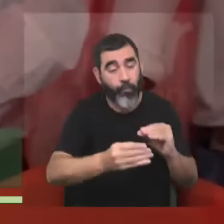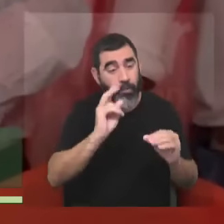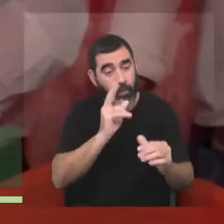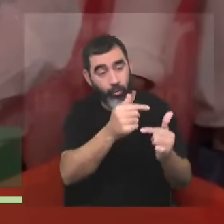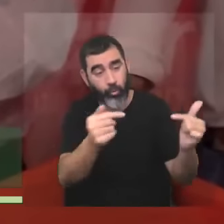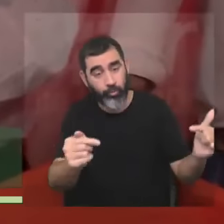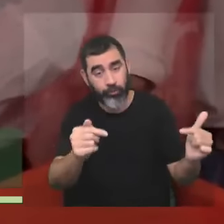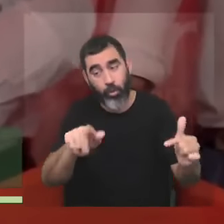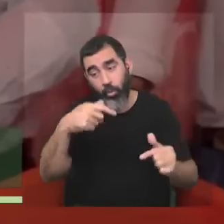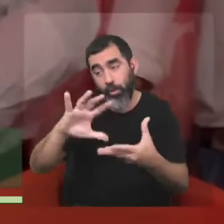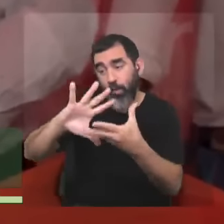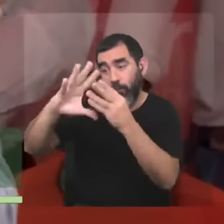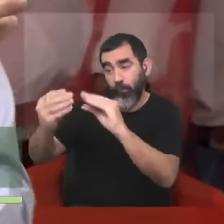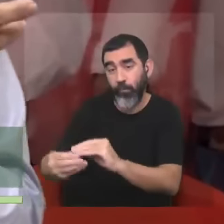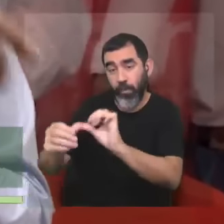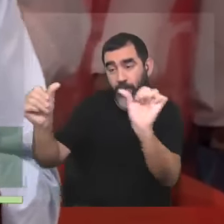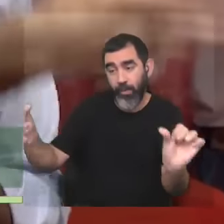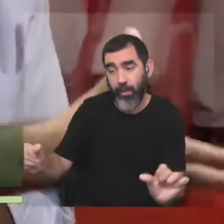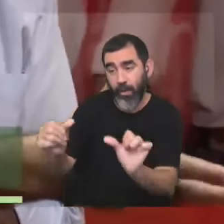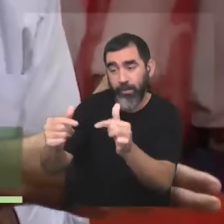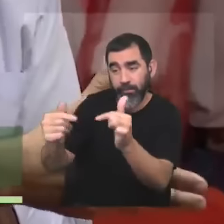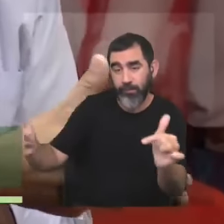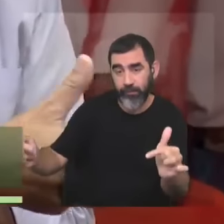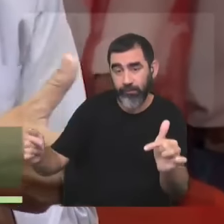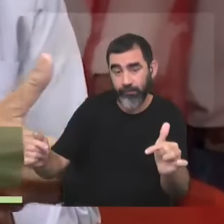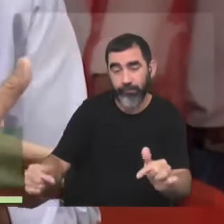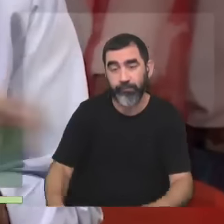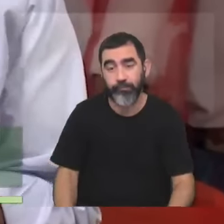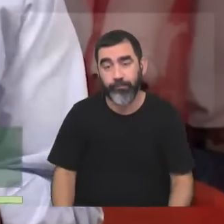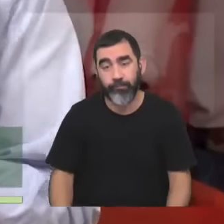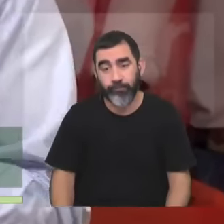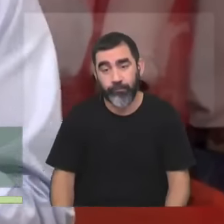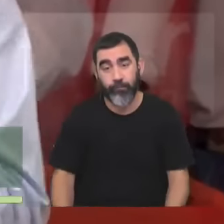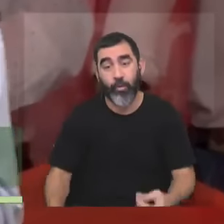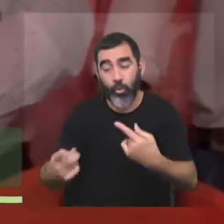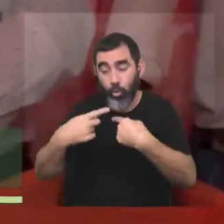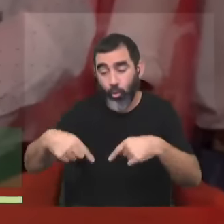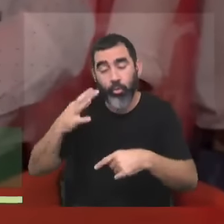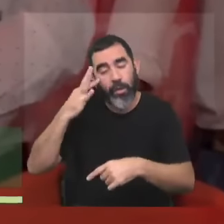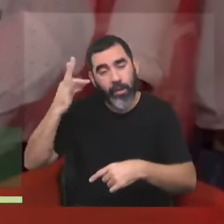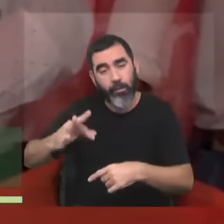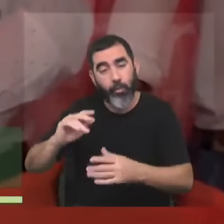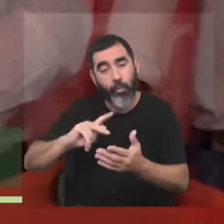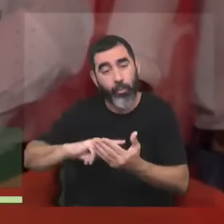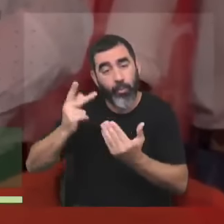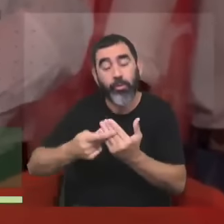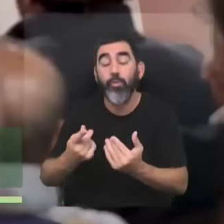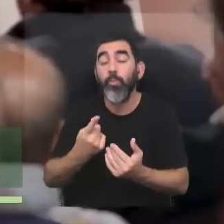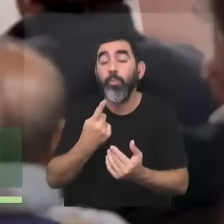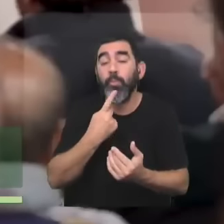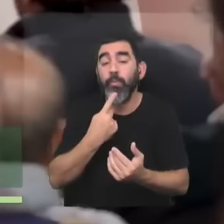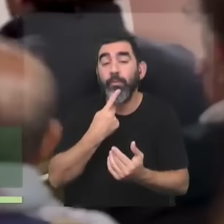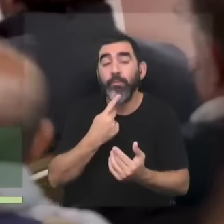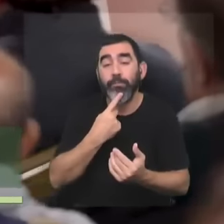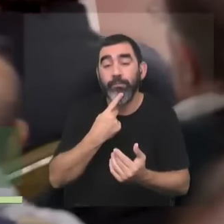cosas y una forma de hacer las cosas nosotros si creemos en el proyecto político